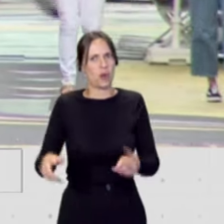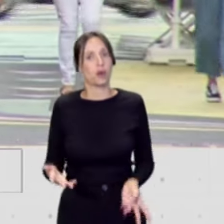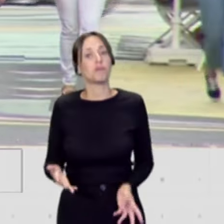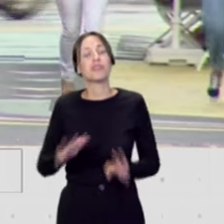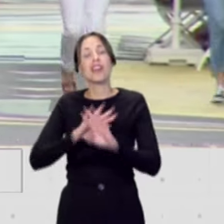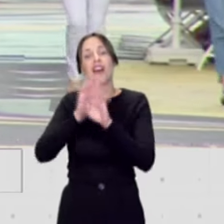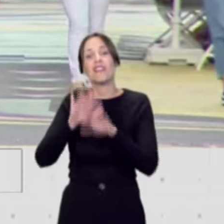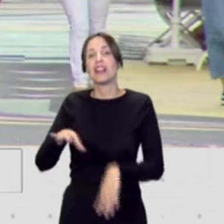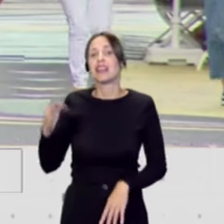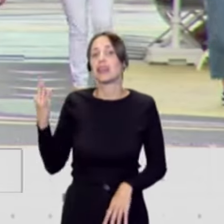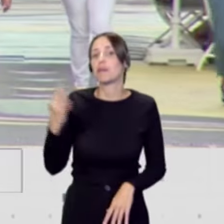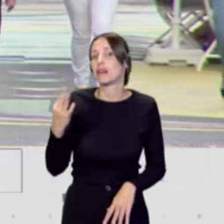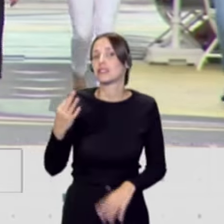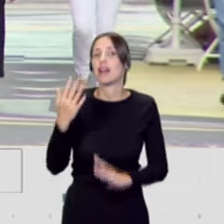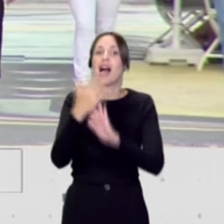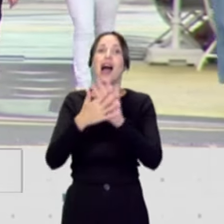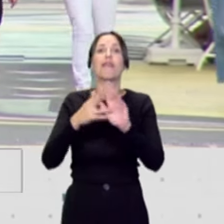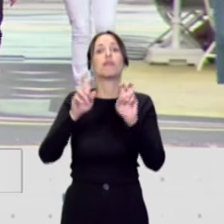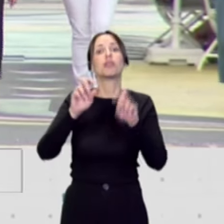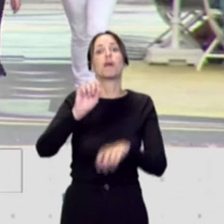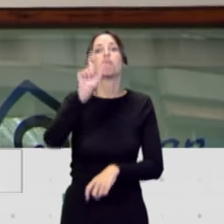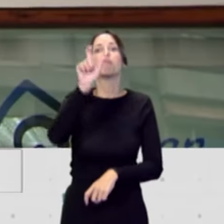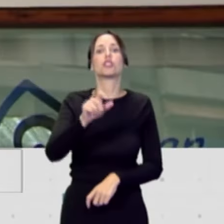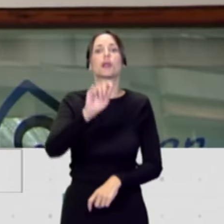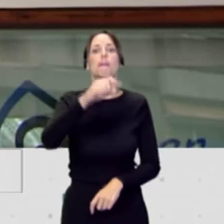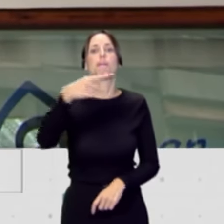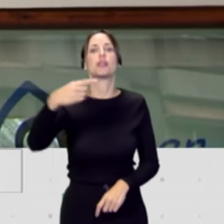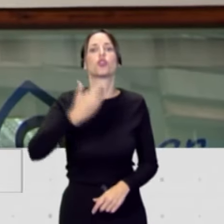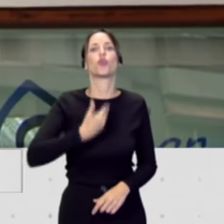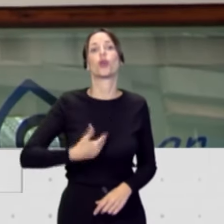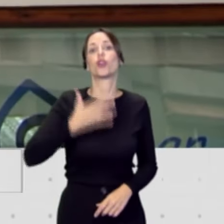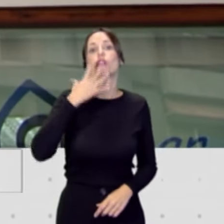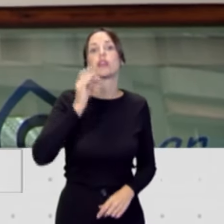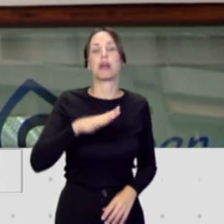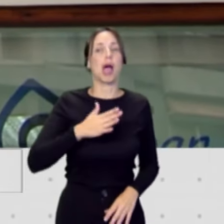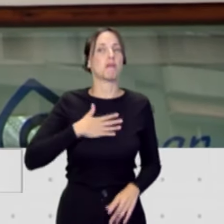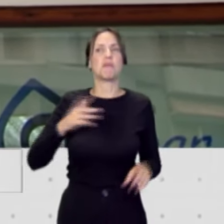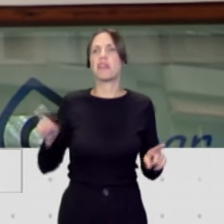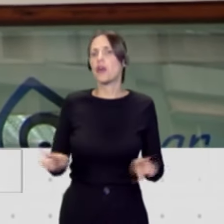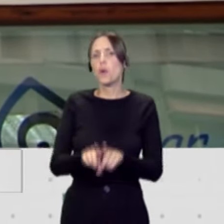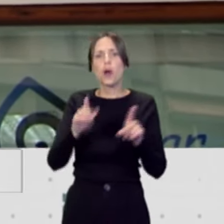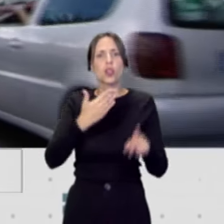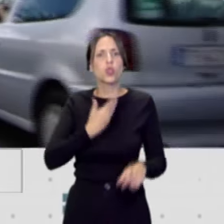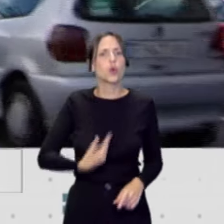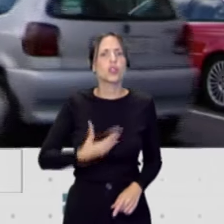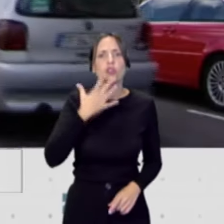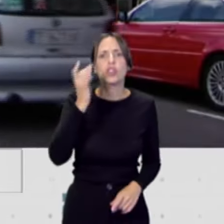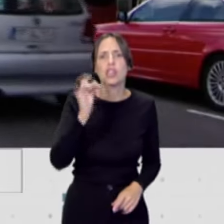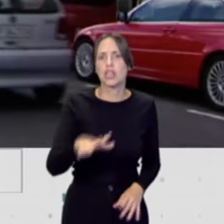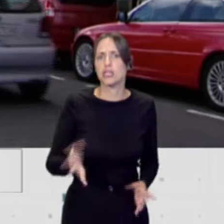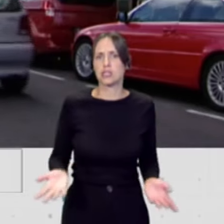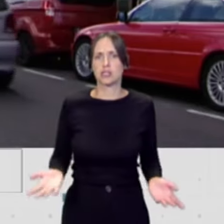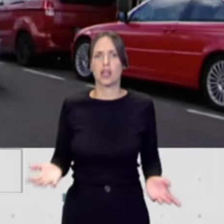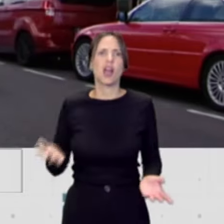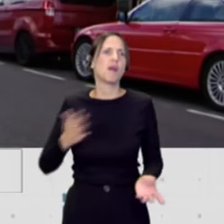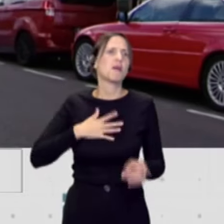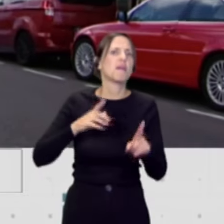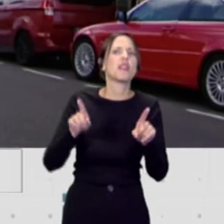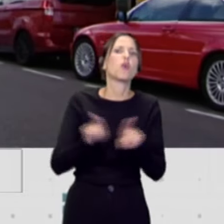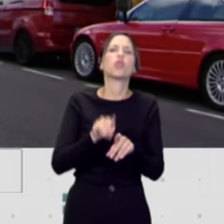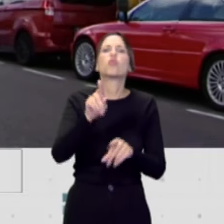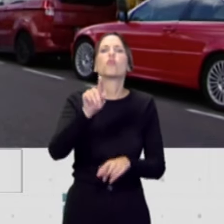del que tiene el piso. ¿De quién tiene el piso? A mí no me importa quién tenga el piso. A mí no me importa que quien me alquile a mí tenga un piso 5,